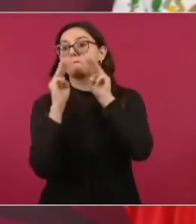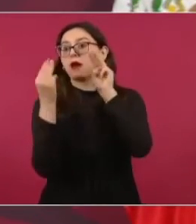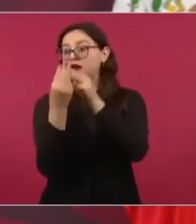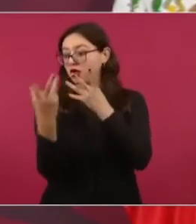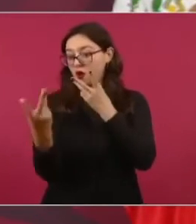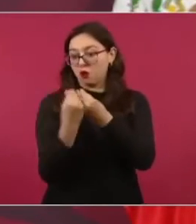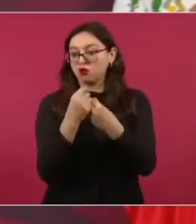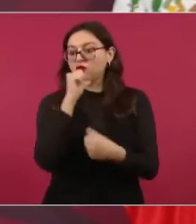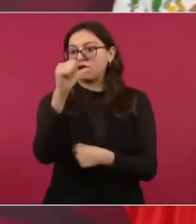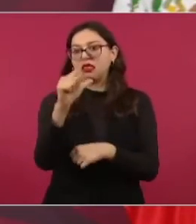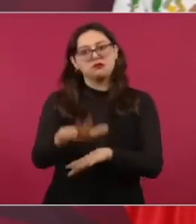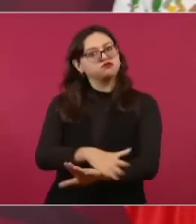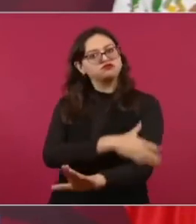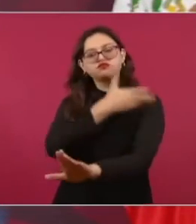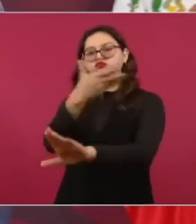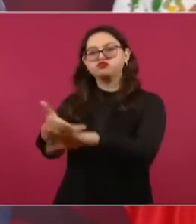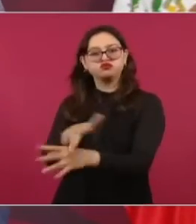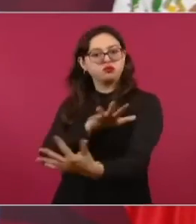Es